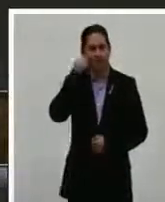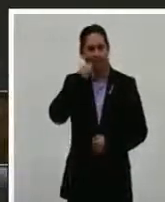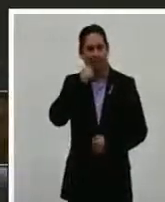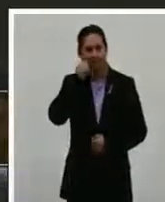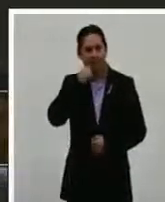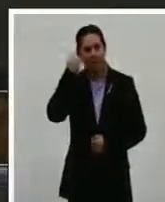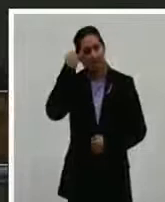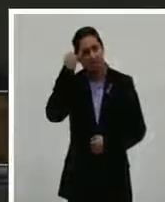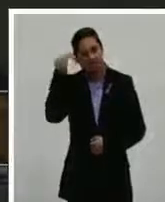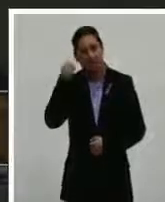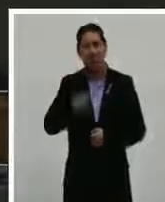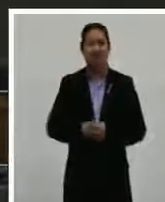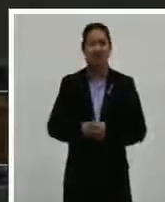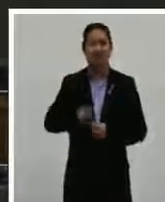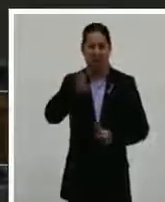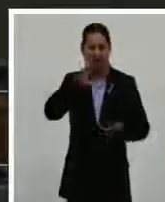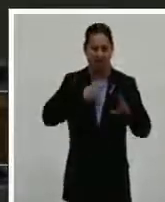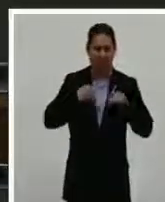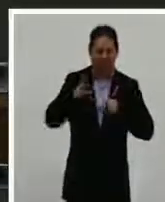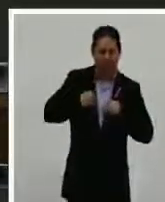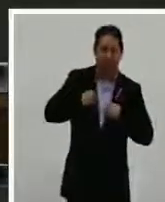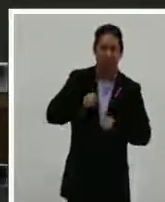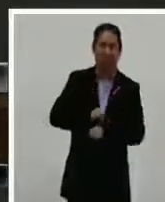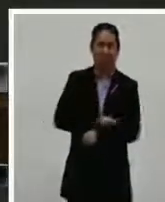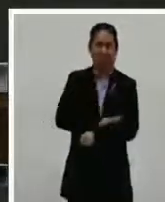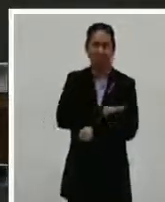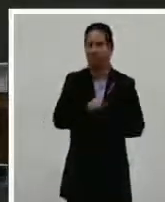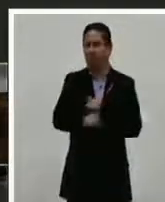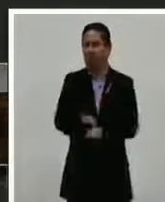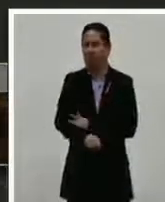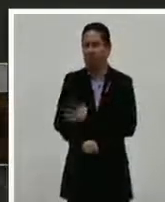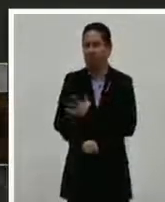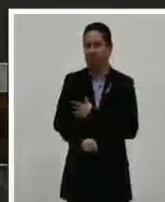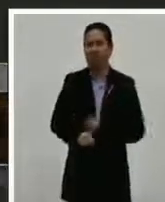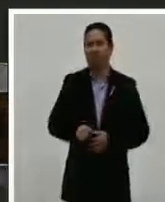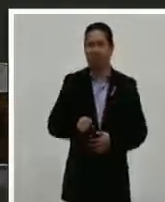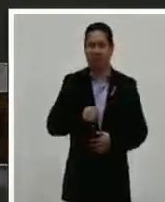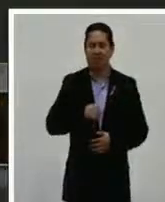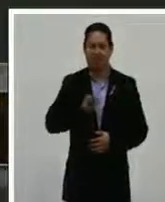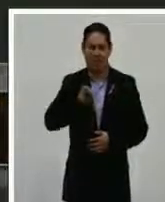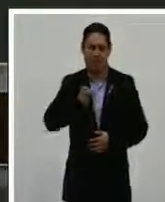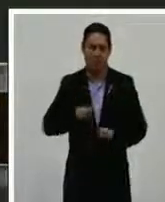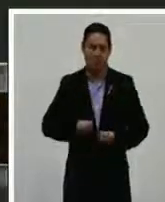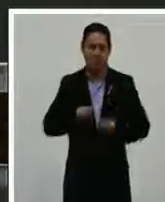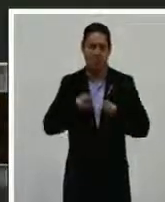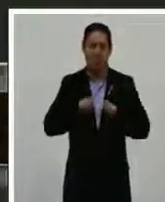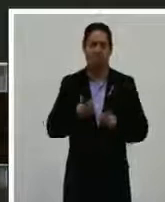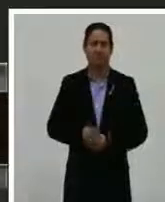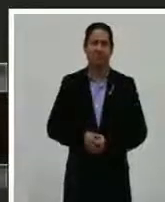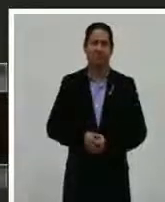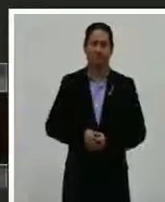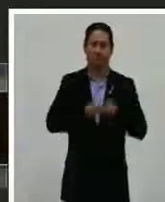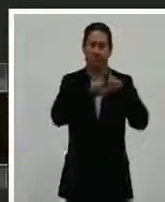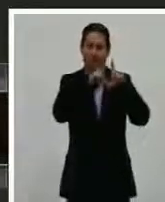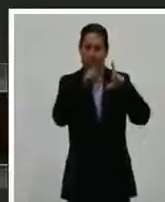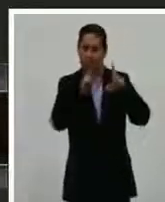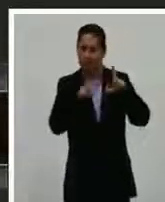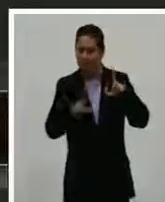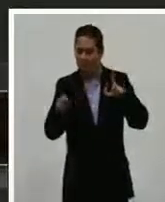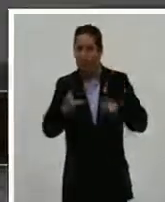secuelas físicas y emocionales en los pacientes que han sobrevivido en nuestro país